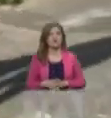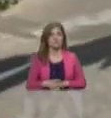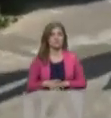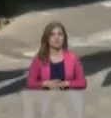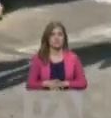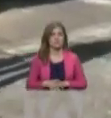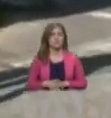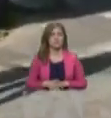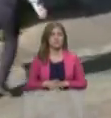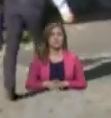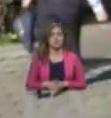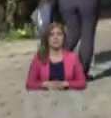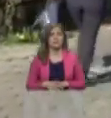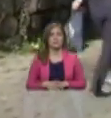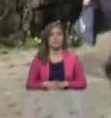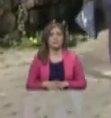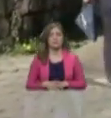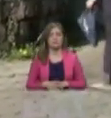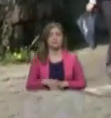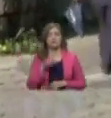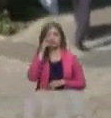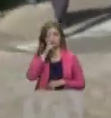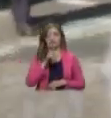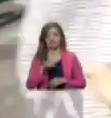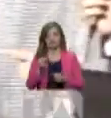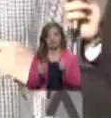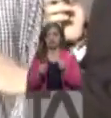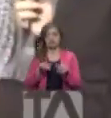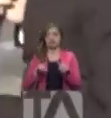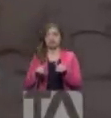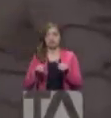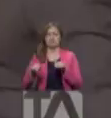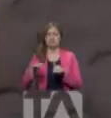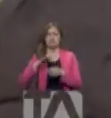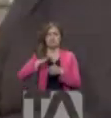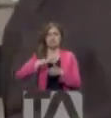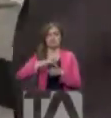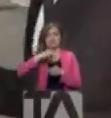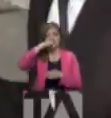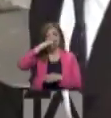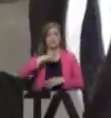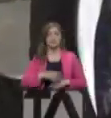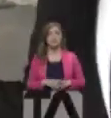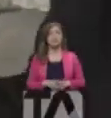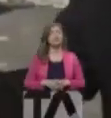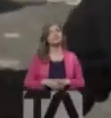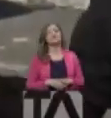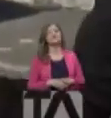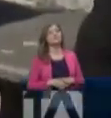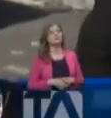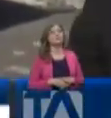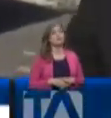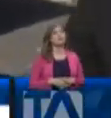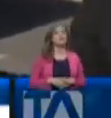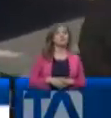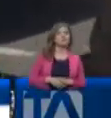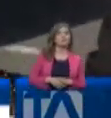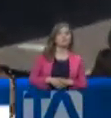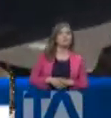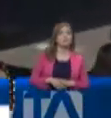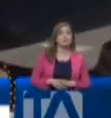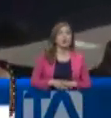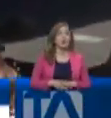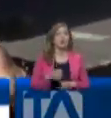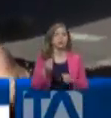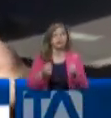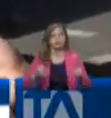vehicular, un tramo complicado para la circulación y, por supuesto, peligroso también para los niños. Sí, pues nosotros hemos sido víctimas ya de accidentes